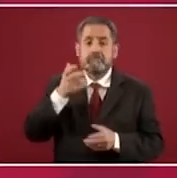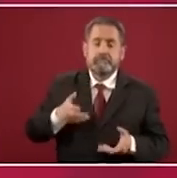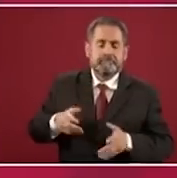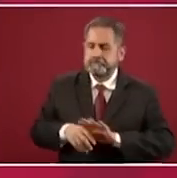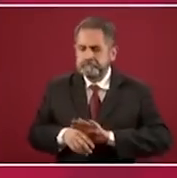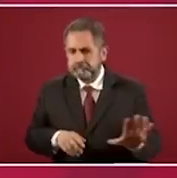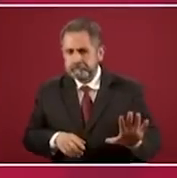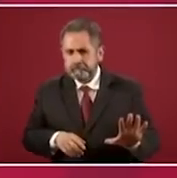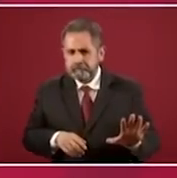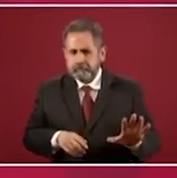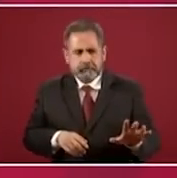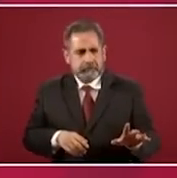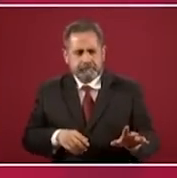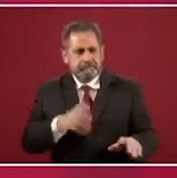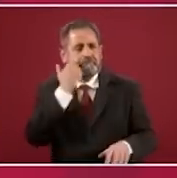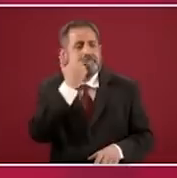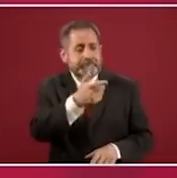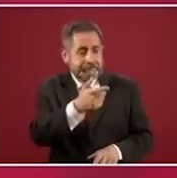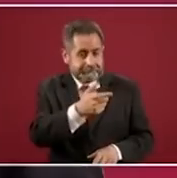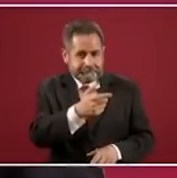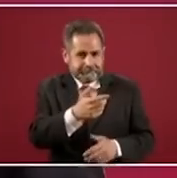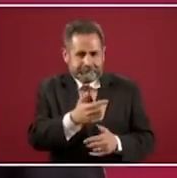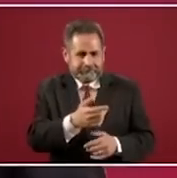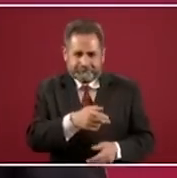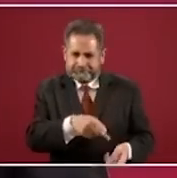de qué quieren su nieve.